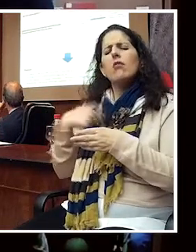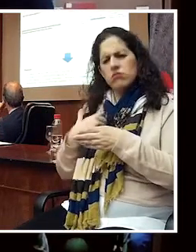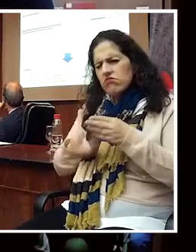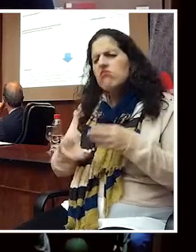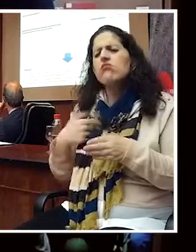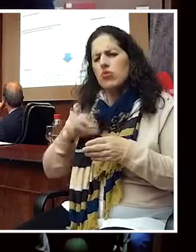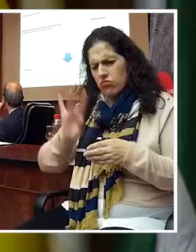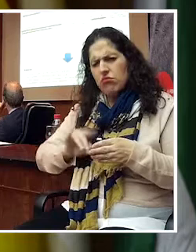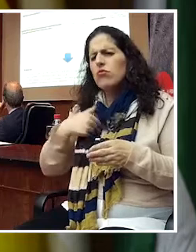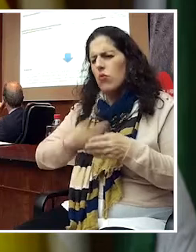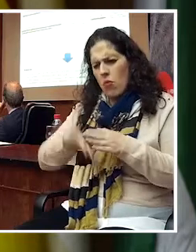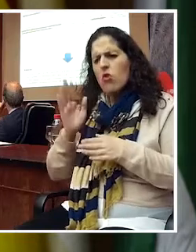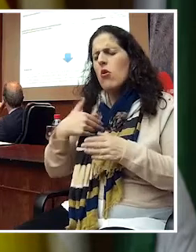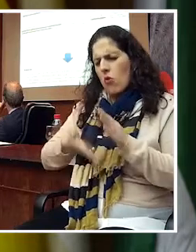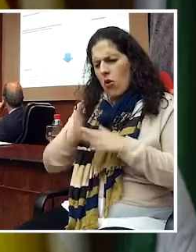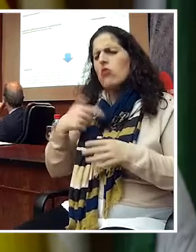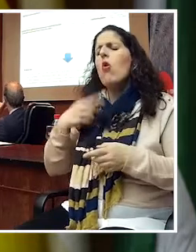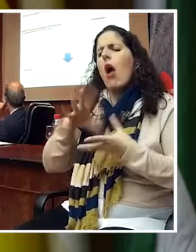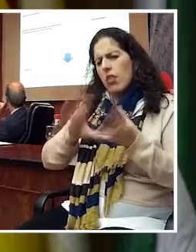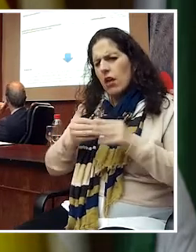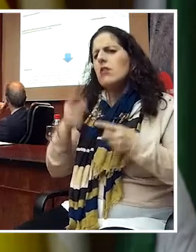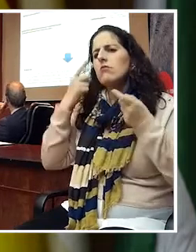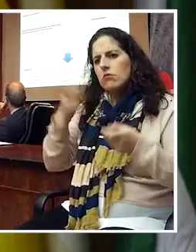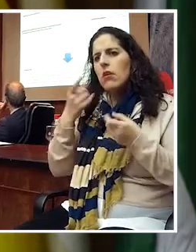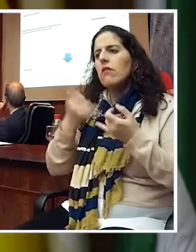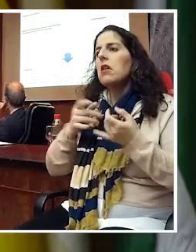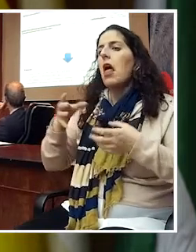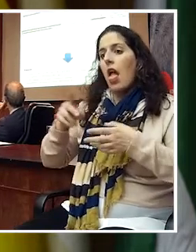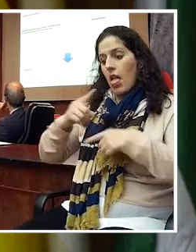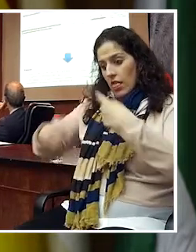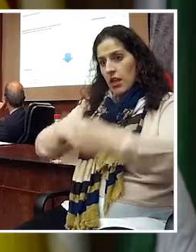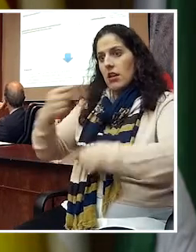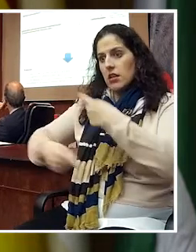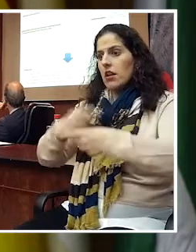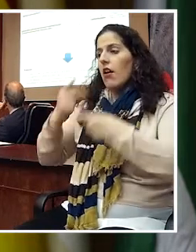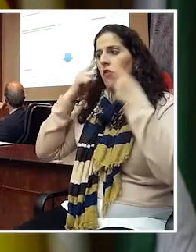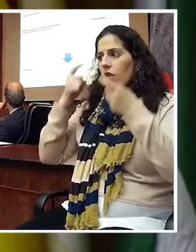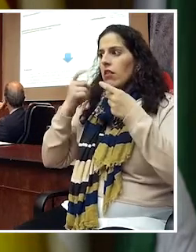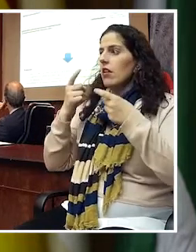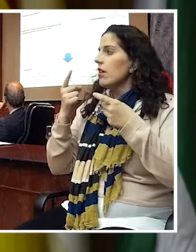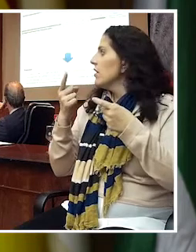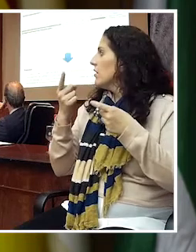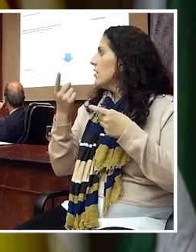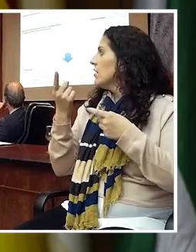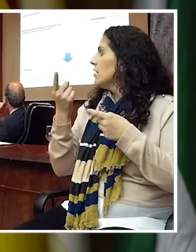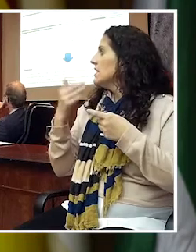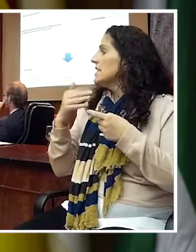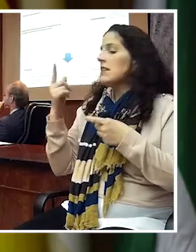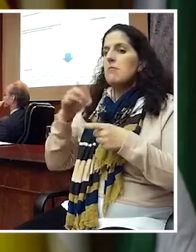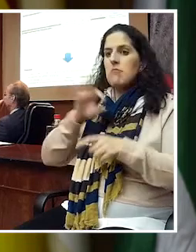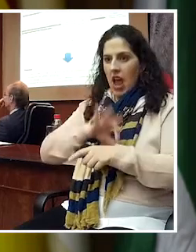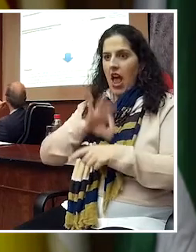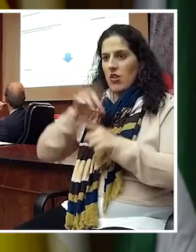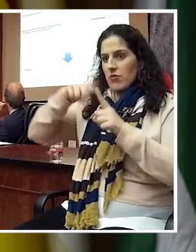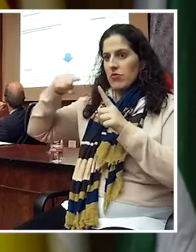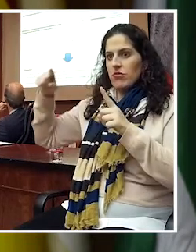en que quería, que él se adaptaba a la cinta y efectivamente hizo una prueba de esfuerzo en la que, bueno, tuvo una cosa que no nos gusta mucho ver, una taquicardia ventricular